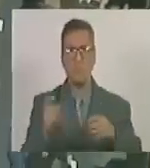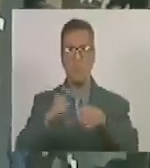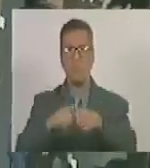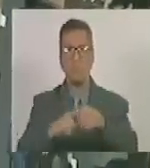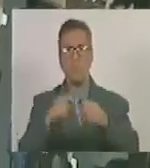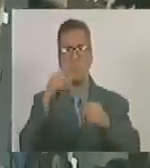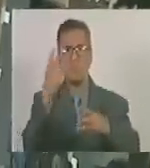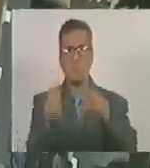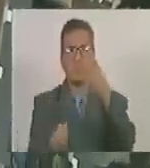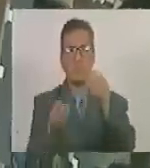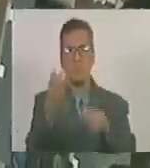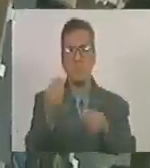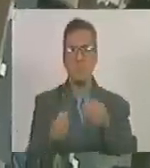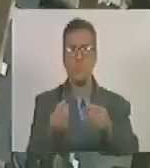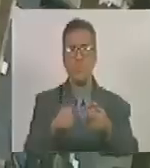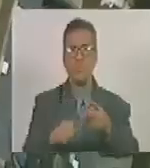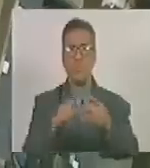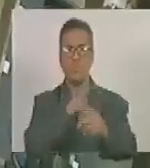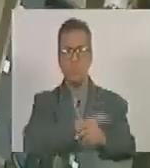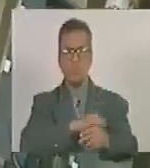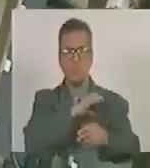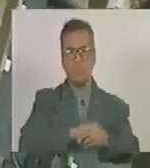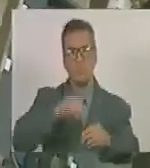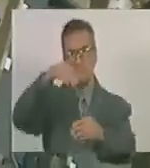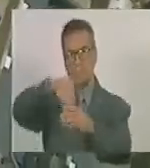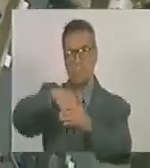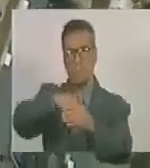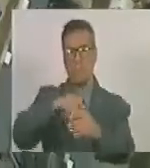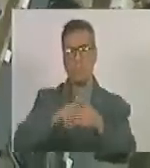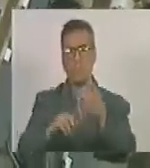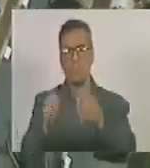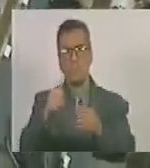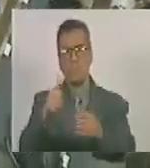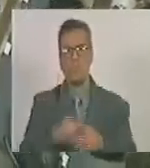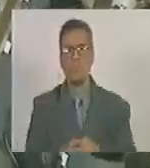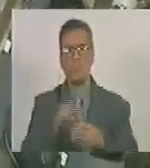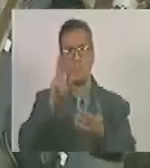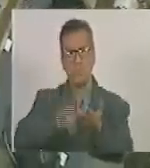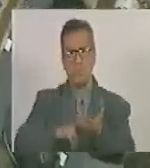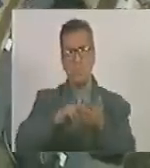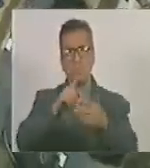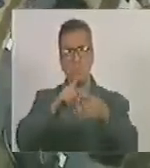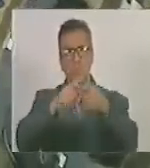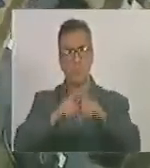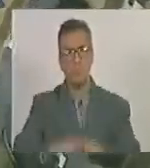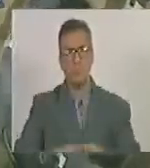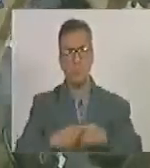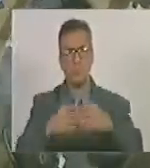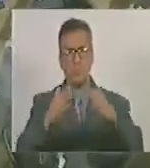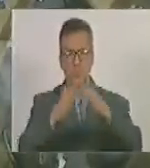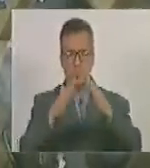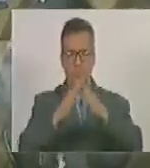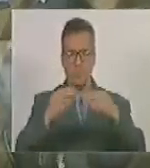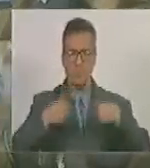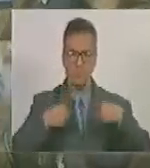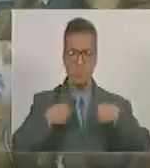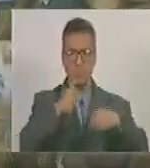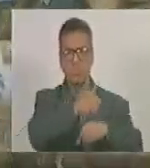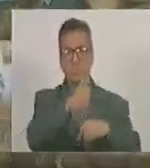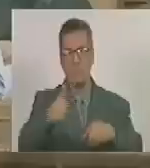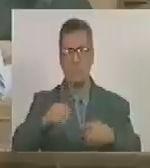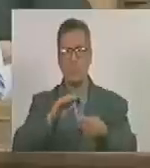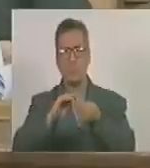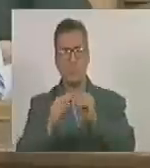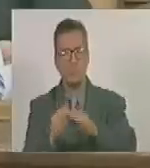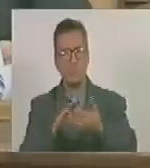el Consejo Comunal y de la Comisión Electoral. 10. Aprobar las normas de convivencia de la comunidad, sin